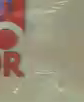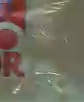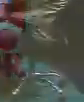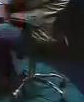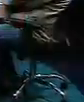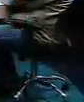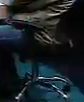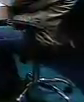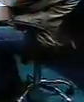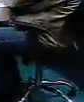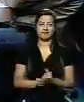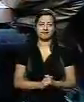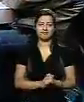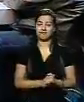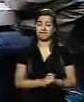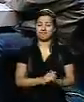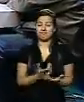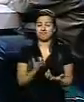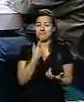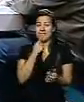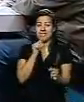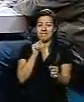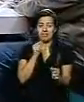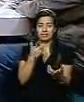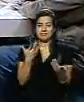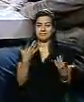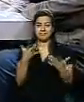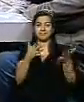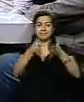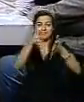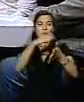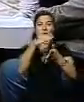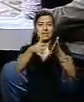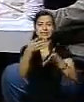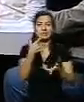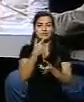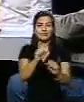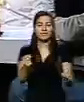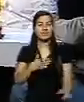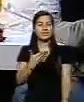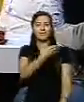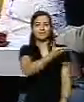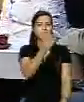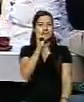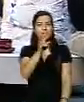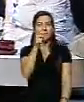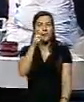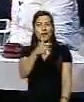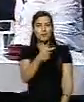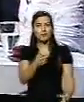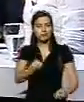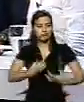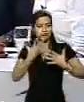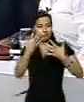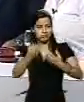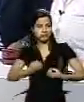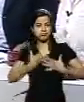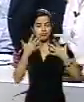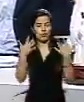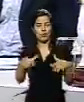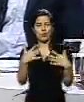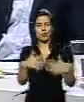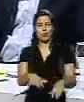asamblea guerrea. ¿Ah? ¿Qué te parece a ti? Bueno, el pueblo, yo pienso que hay